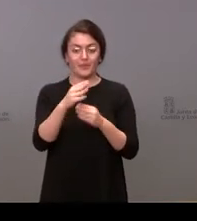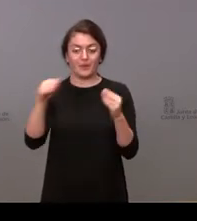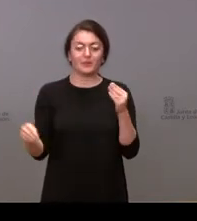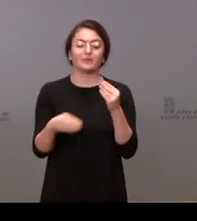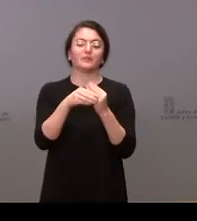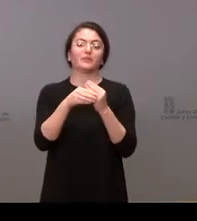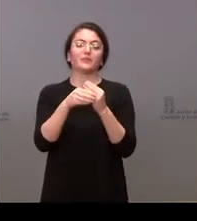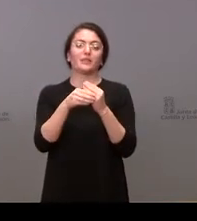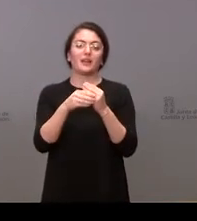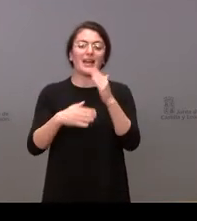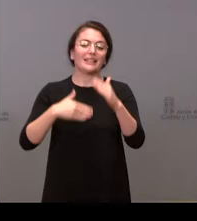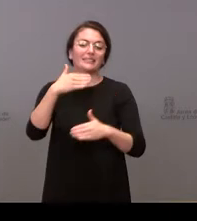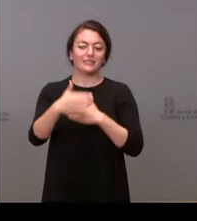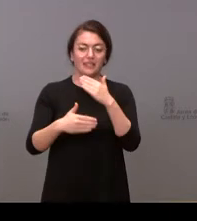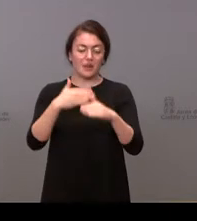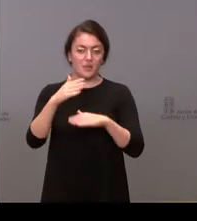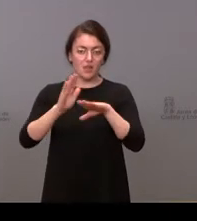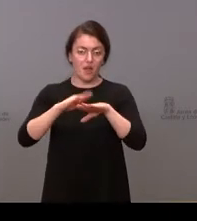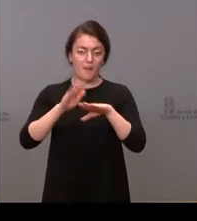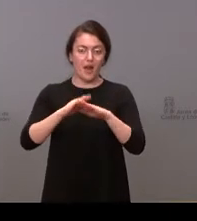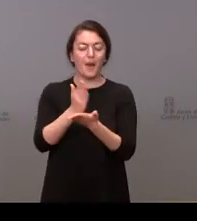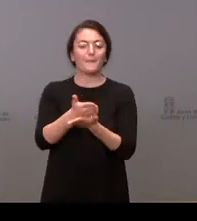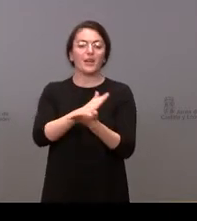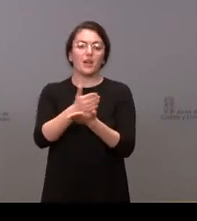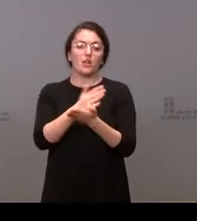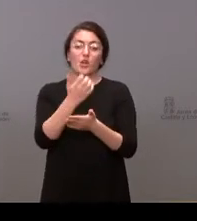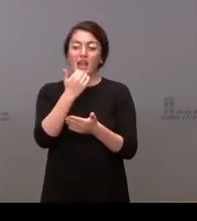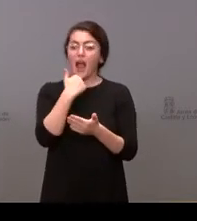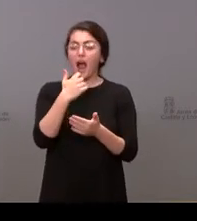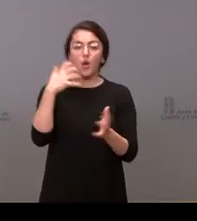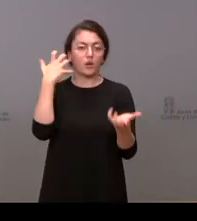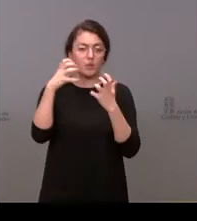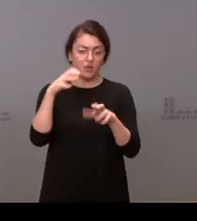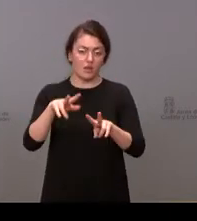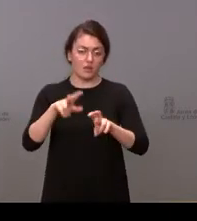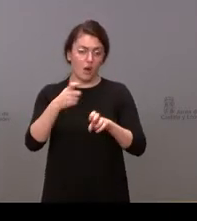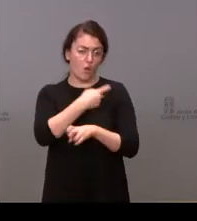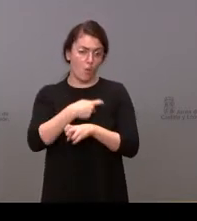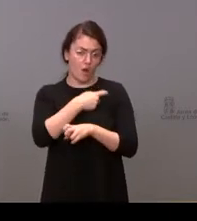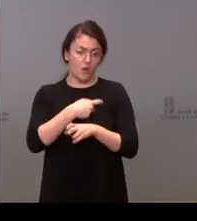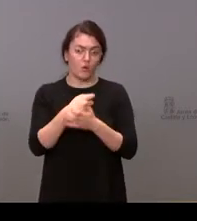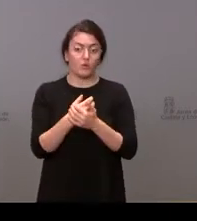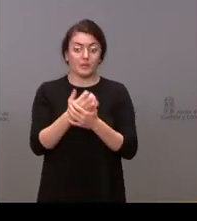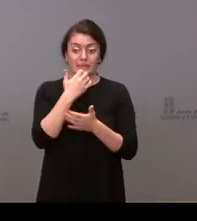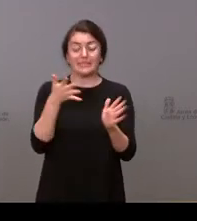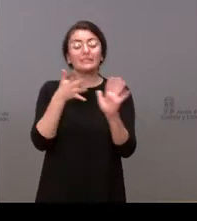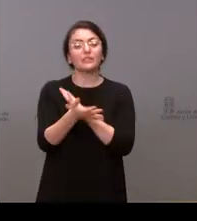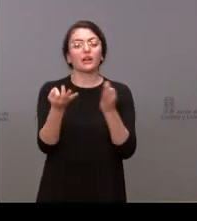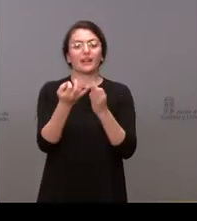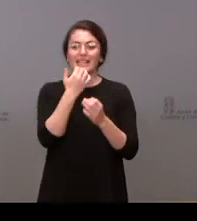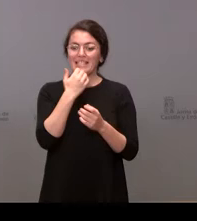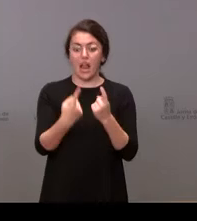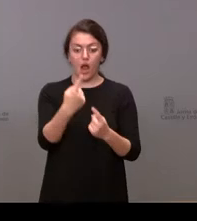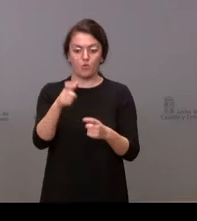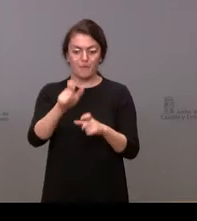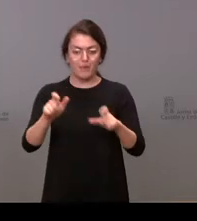de mediación en la resolución de las reclamaciones en esta materia ante el comisionado. Esto significa que cualquier persona que no esté de acuerdo con la